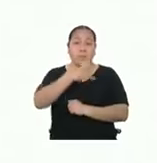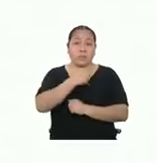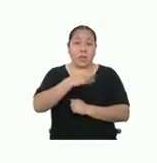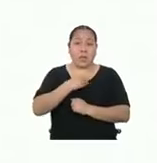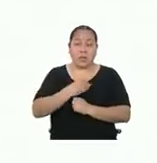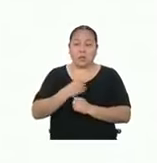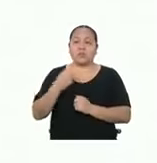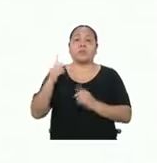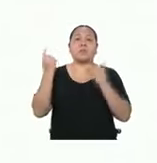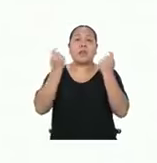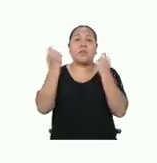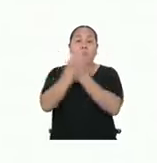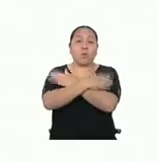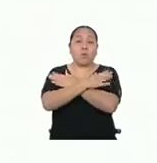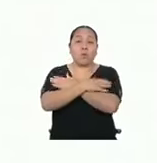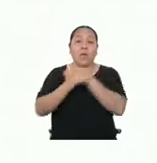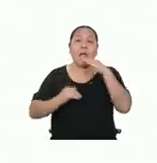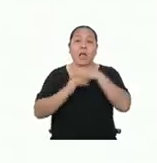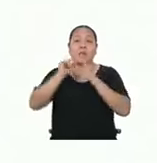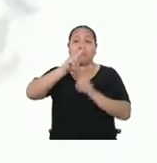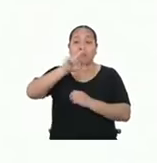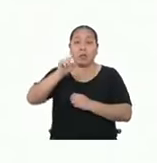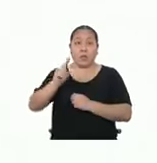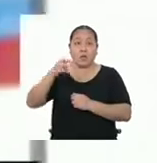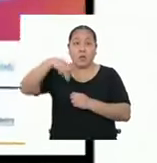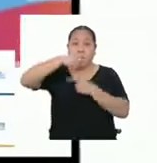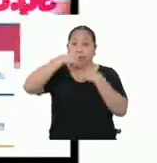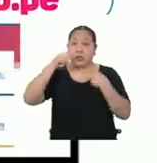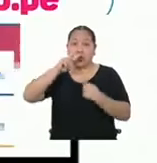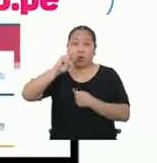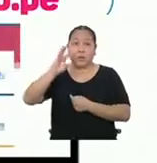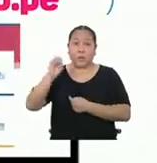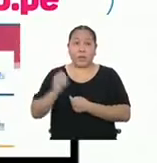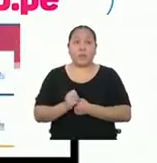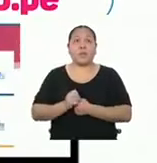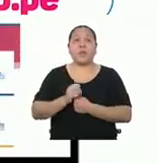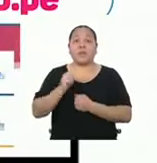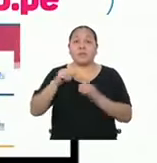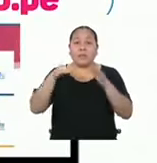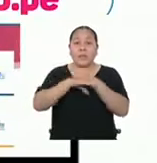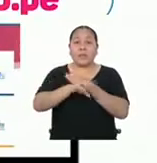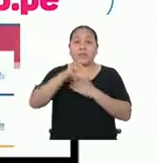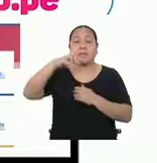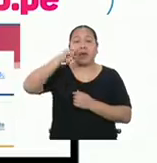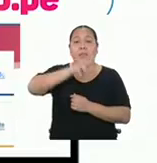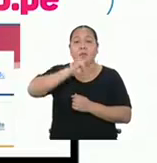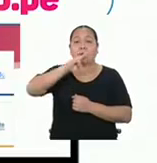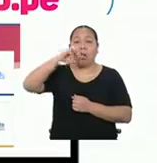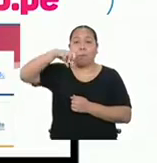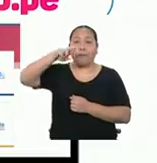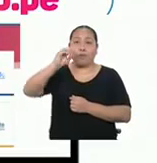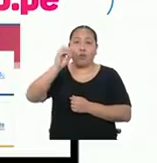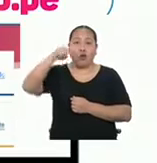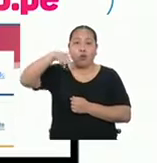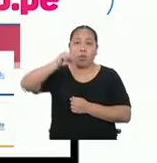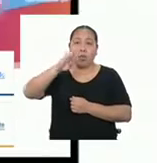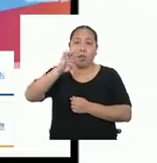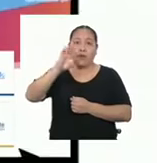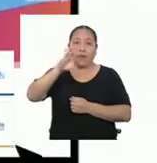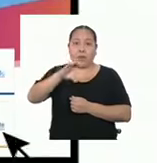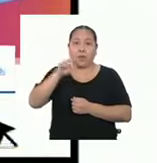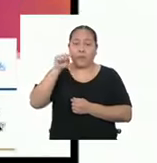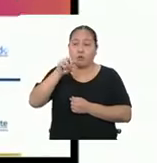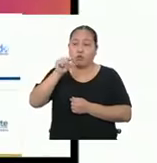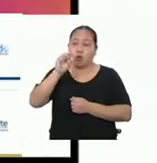cumplidos al 31 de marzo del 2020 Mayor información ingresa a www.pronavec.gov